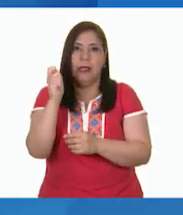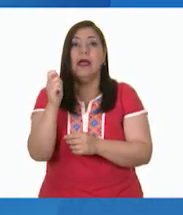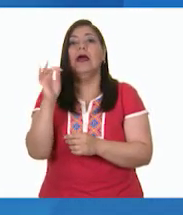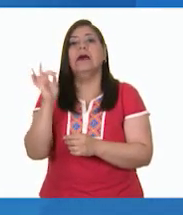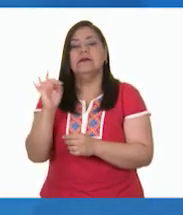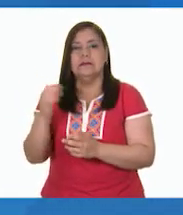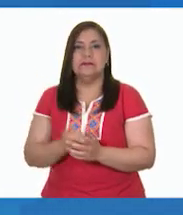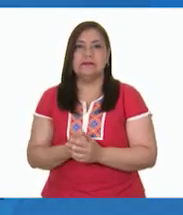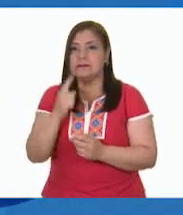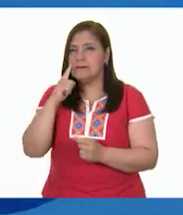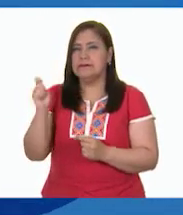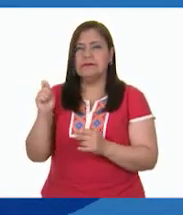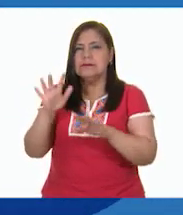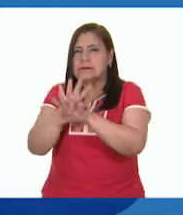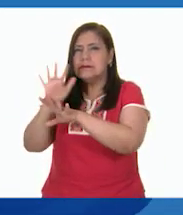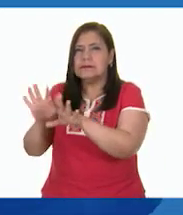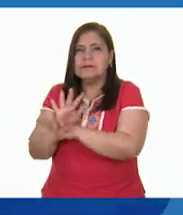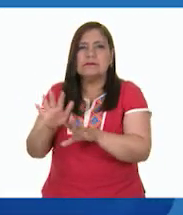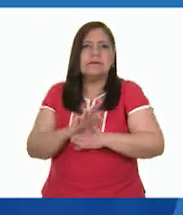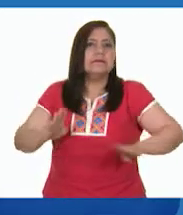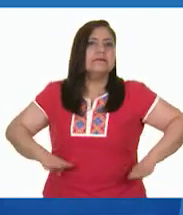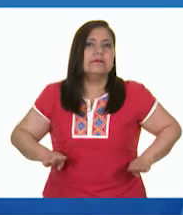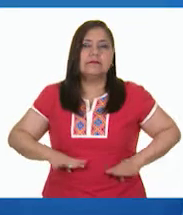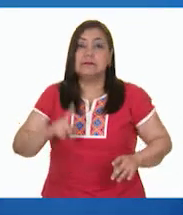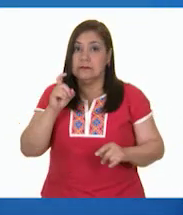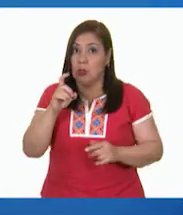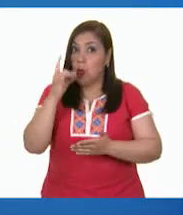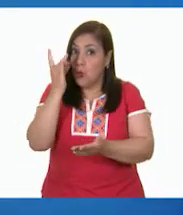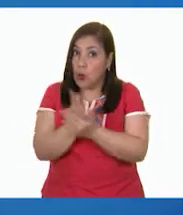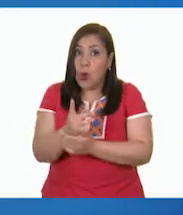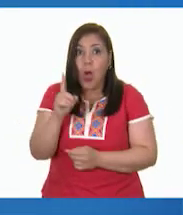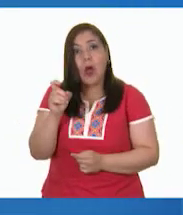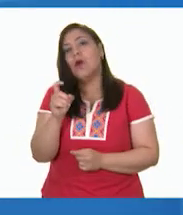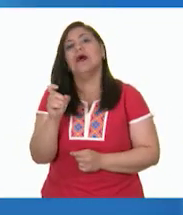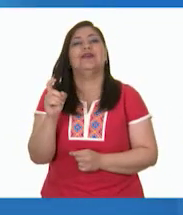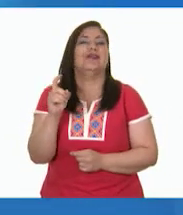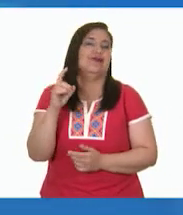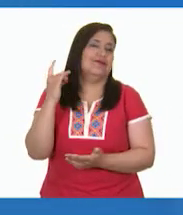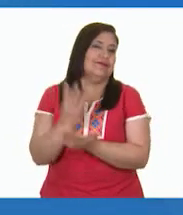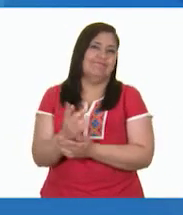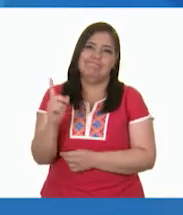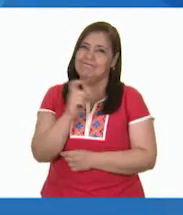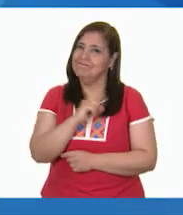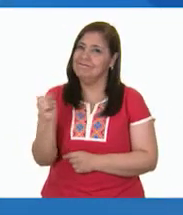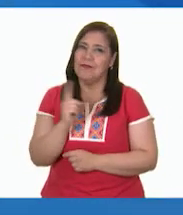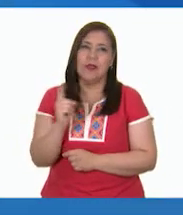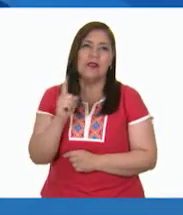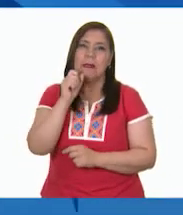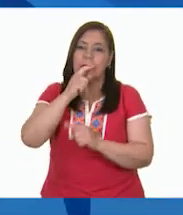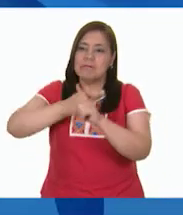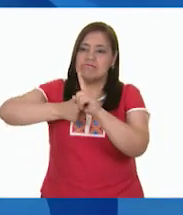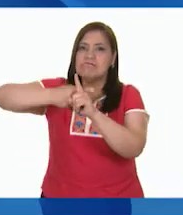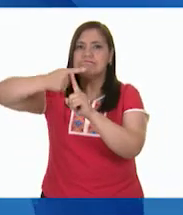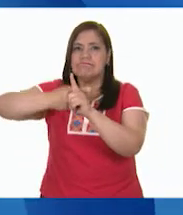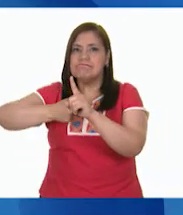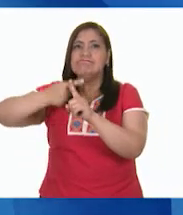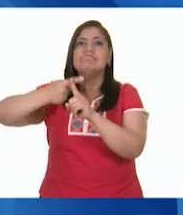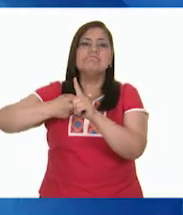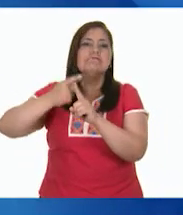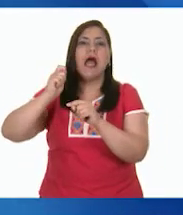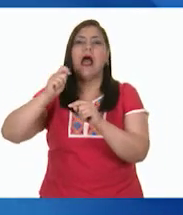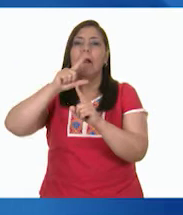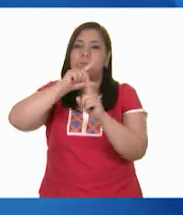físico. Pero... ¿solo el agua? Ayer vimos que no solamente el agua con el aumento de temperatura, pero exacto, en la